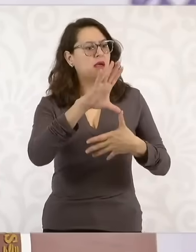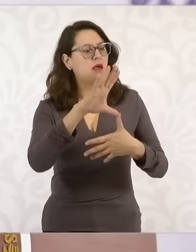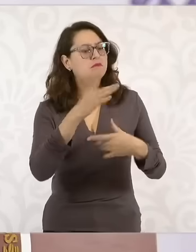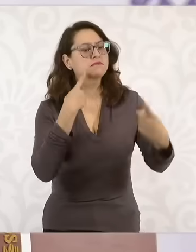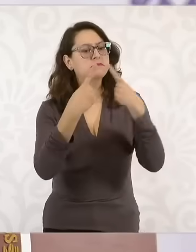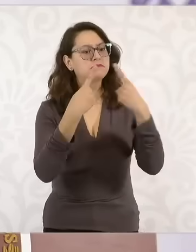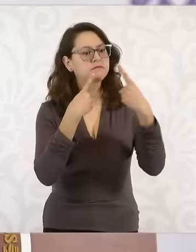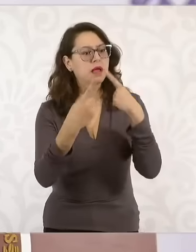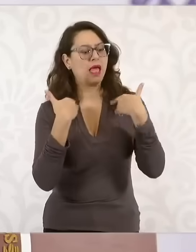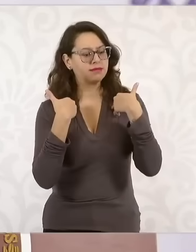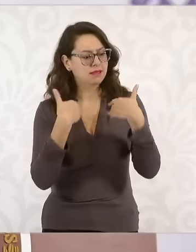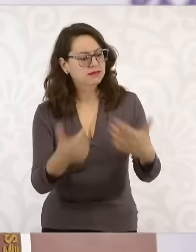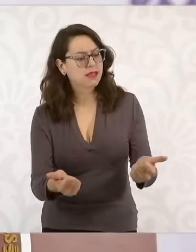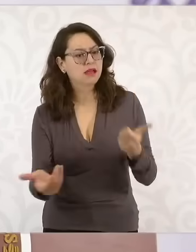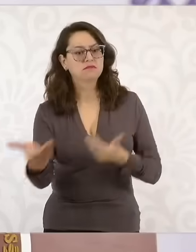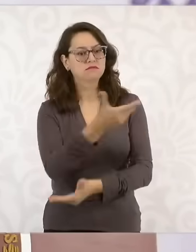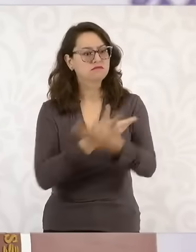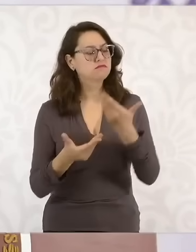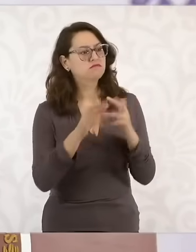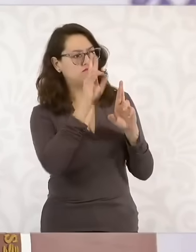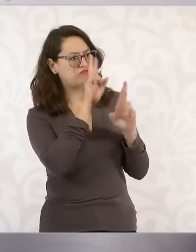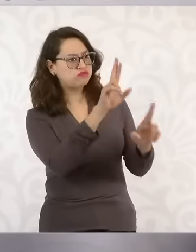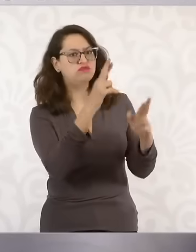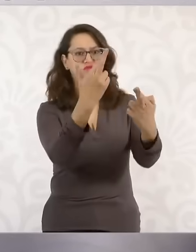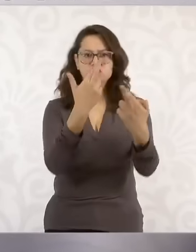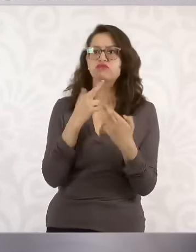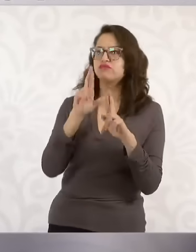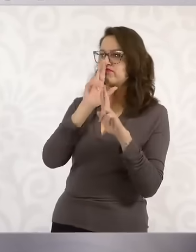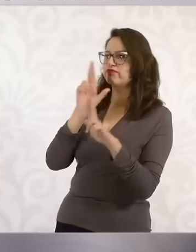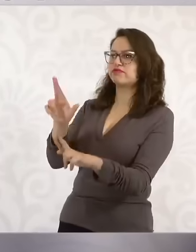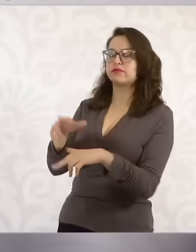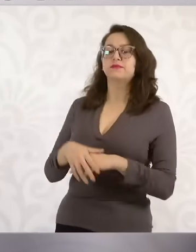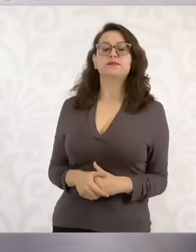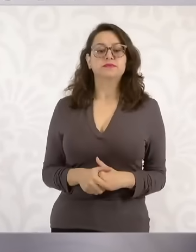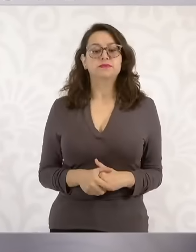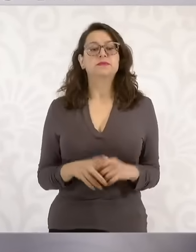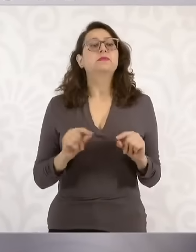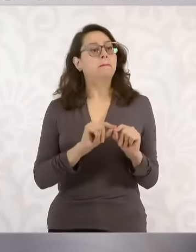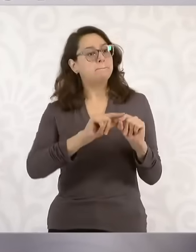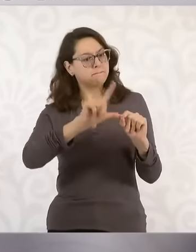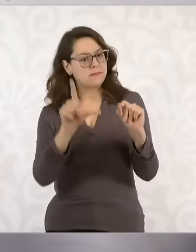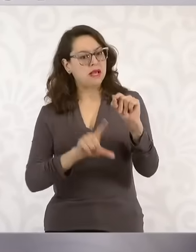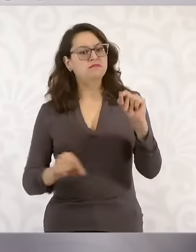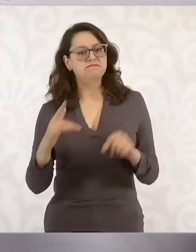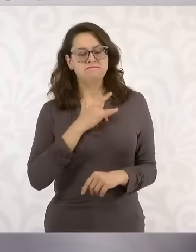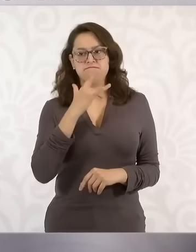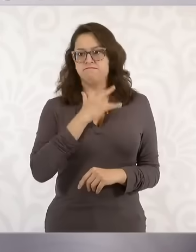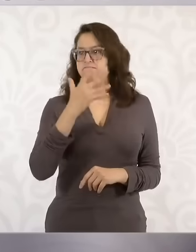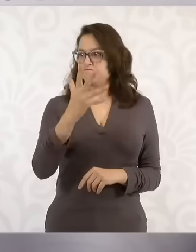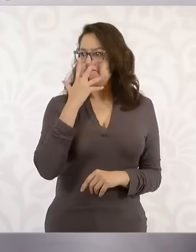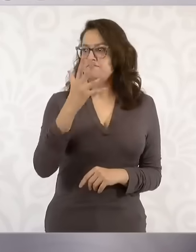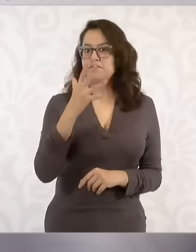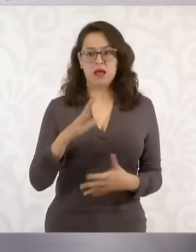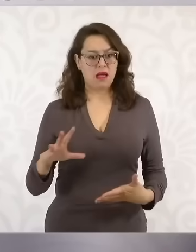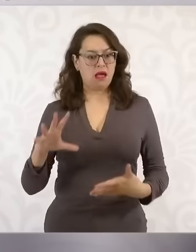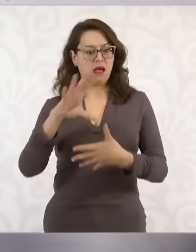entendimiento, cooperación y respeto mutuo. México sostiene con convicción que América no pertenece